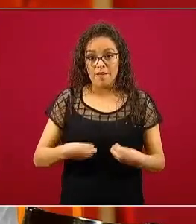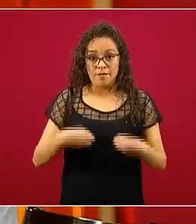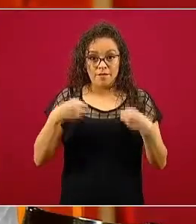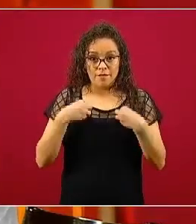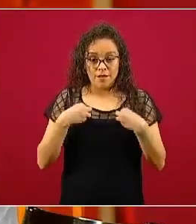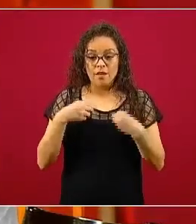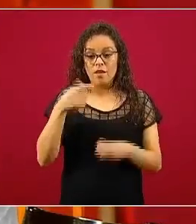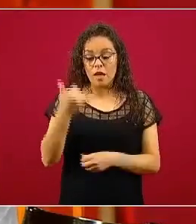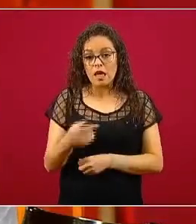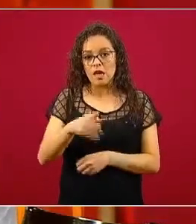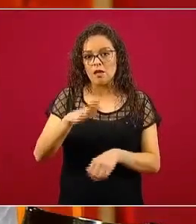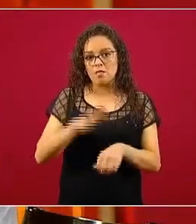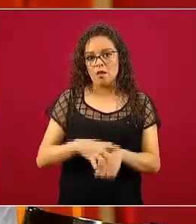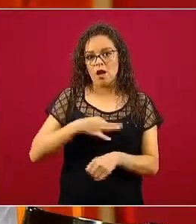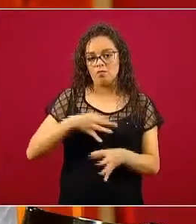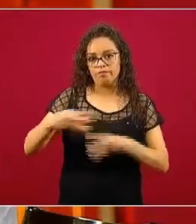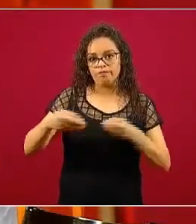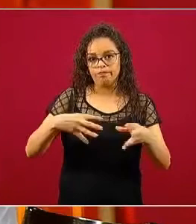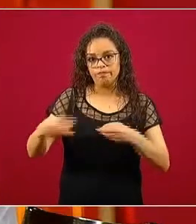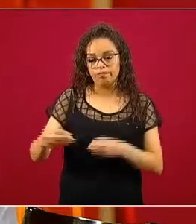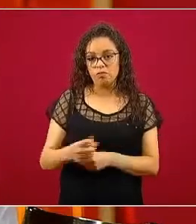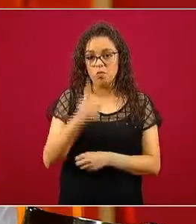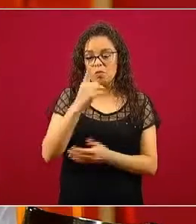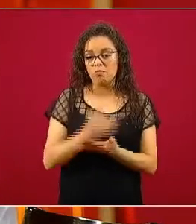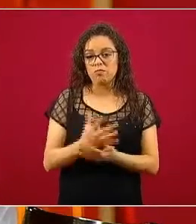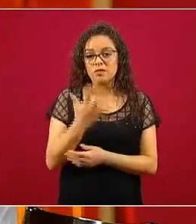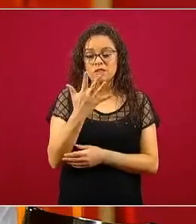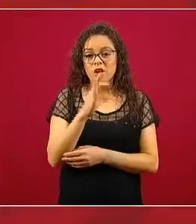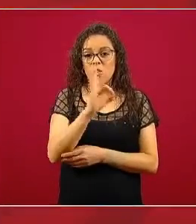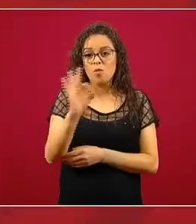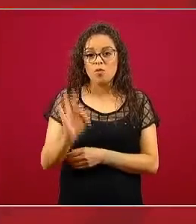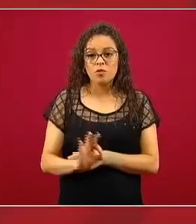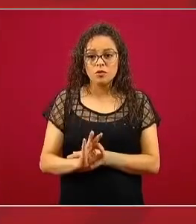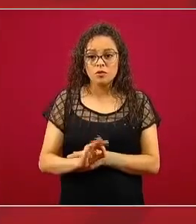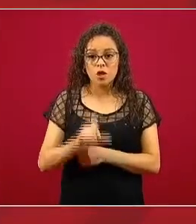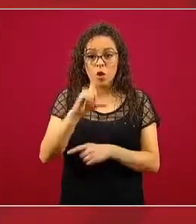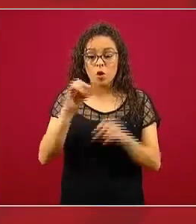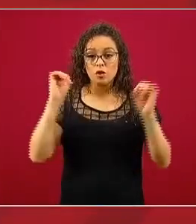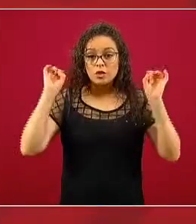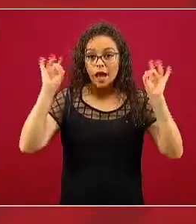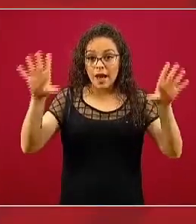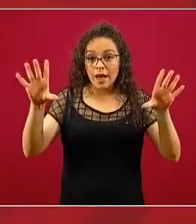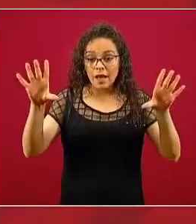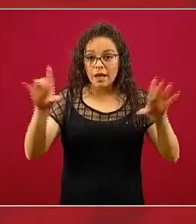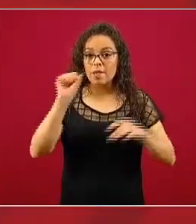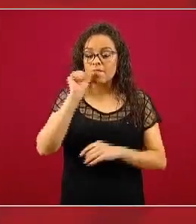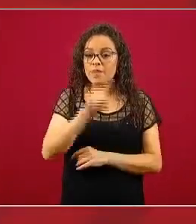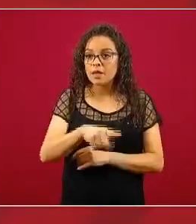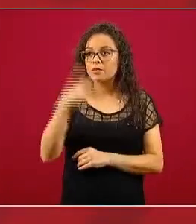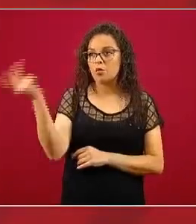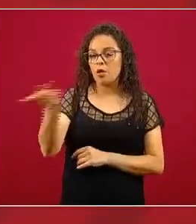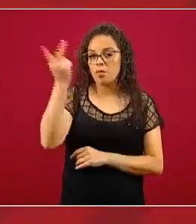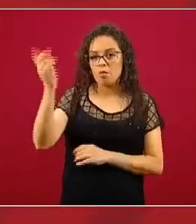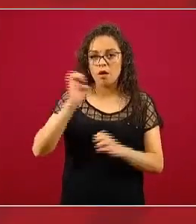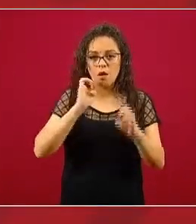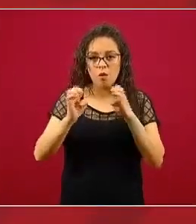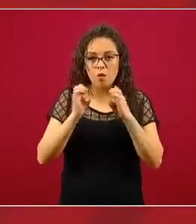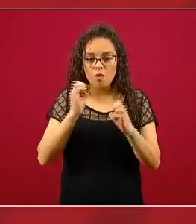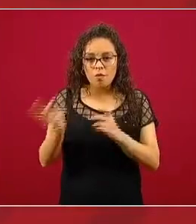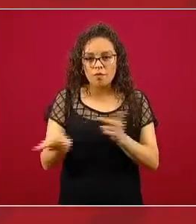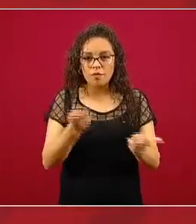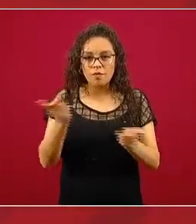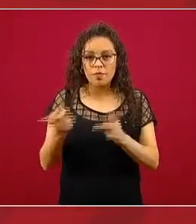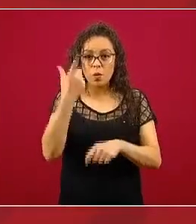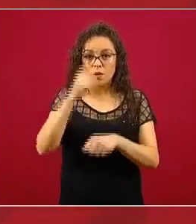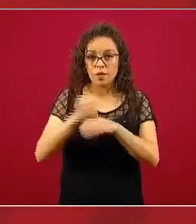más afectada, solo 5%. En el condado de Los Ángeles hubo una encuesta también publicada durante la semana pasada con